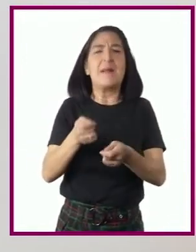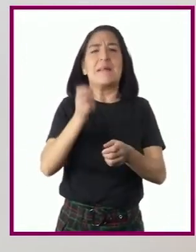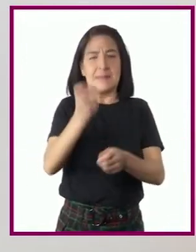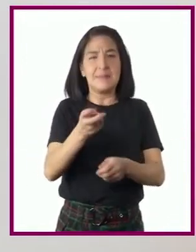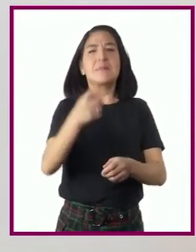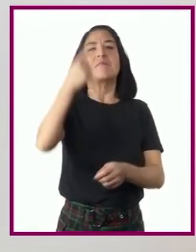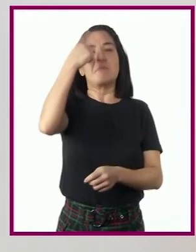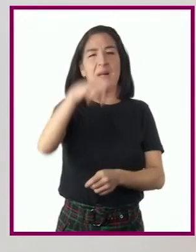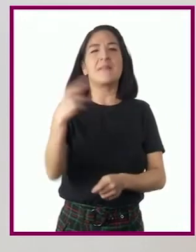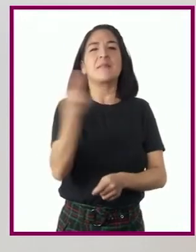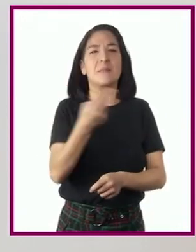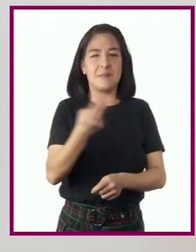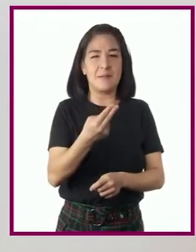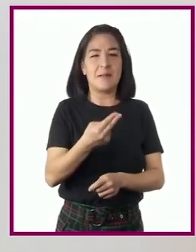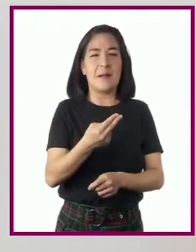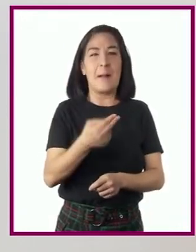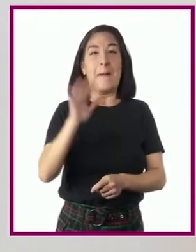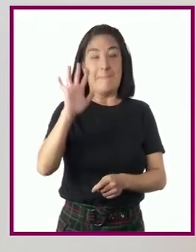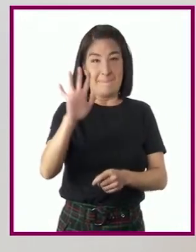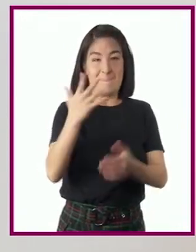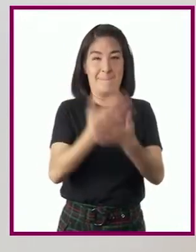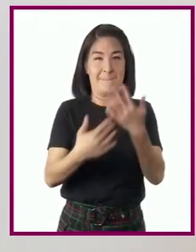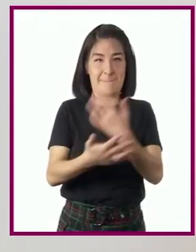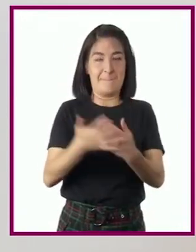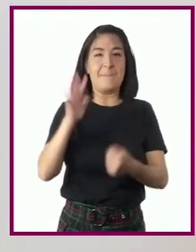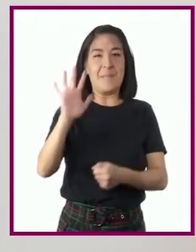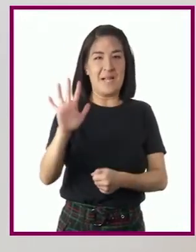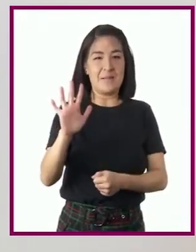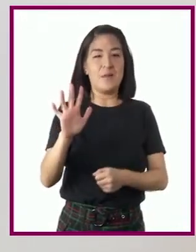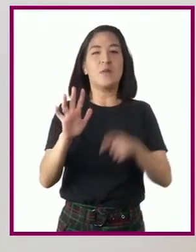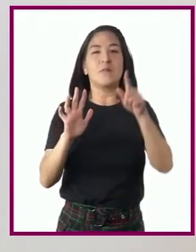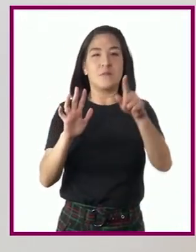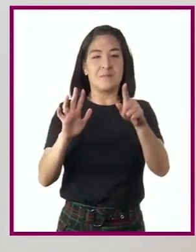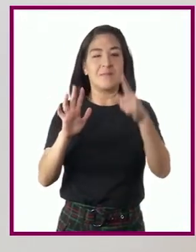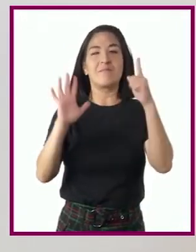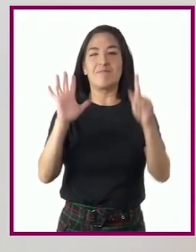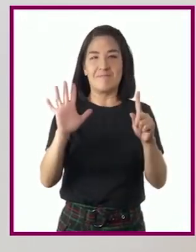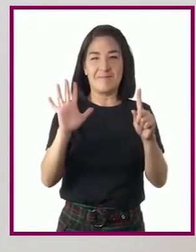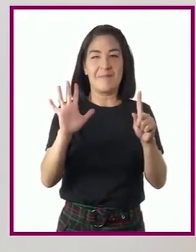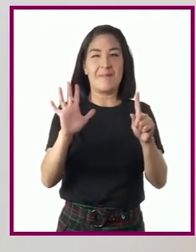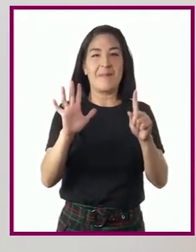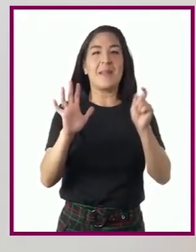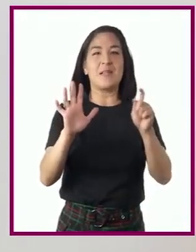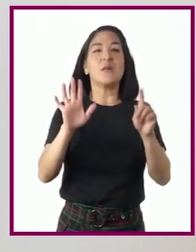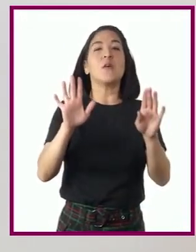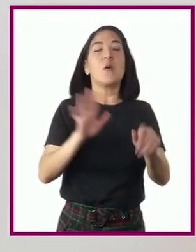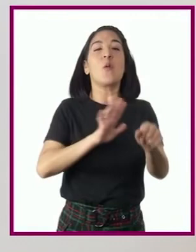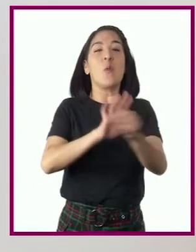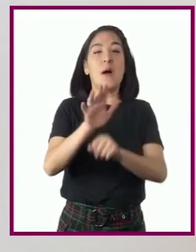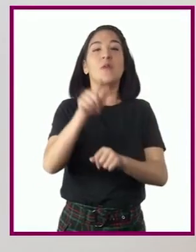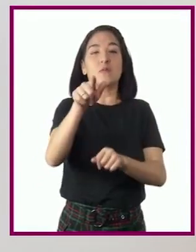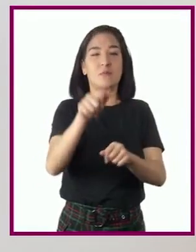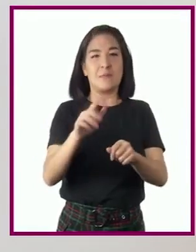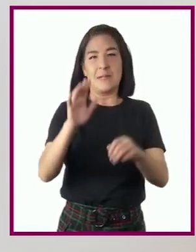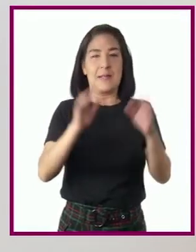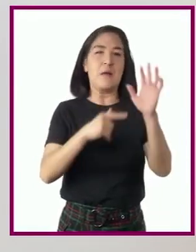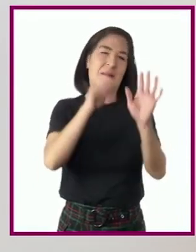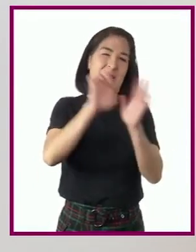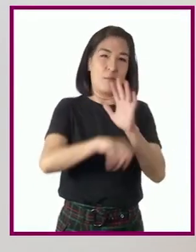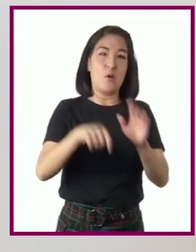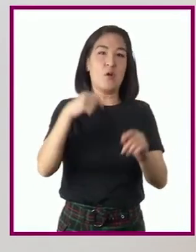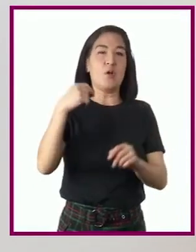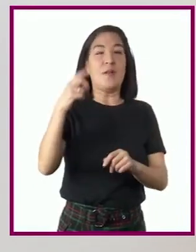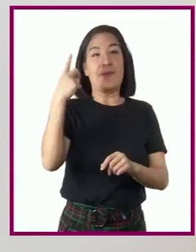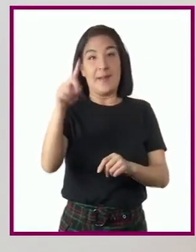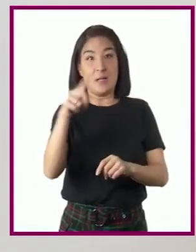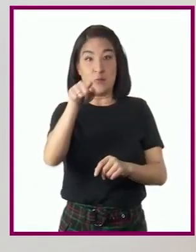solamente vamos a necesitar nuestra mano y nuestro dedo índice de la mano dominante, es decir, con la que escribes. La